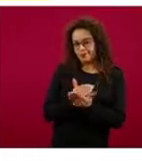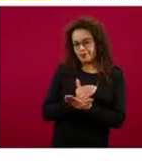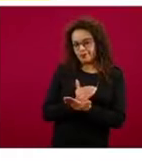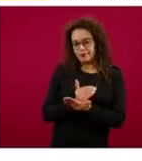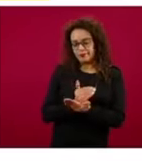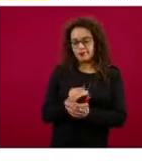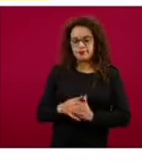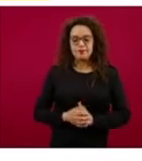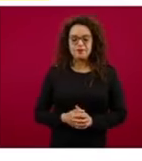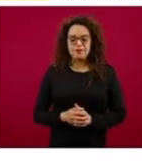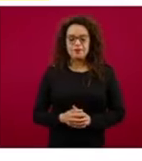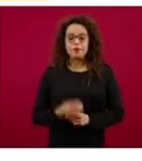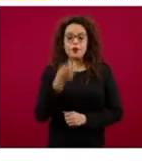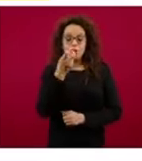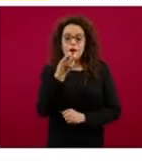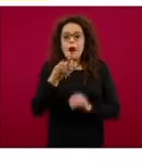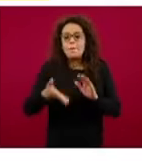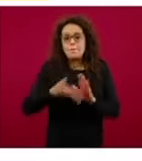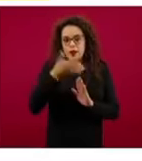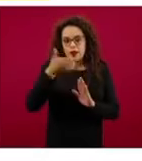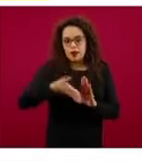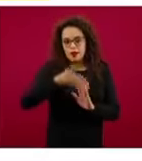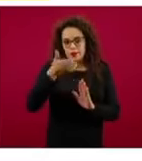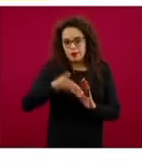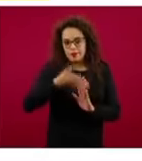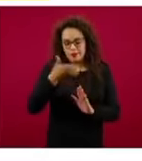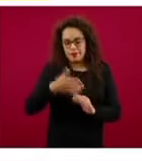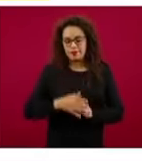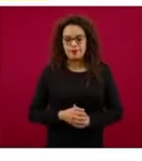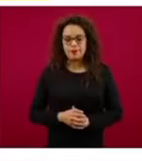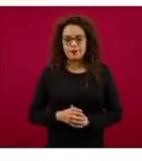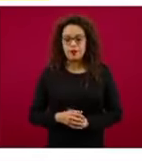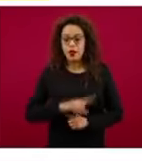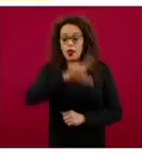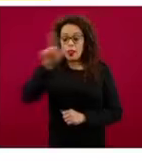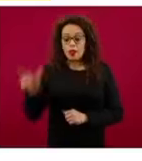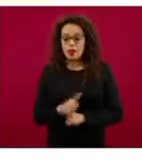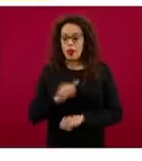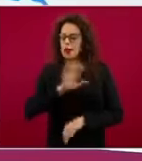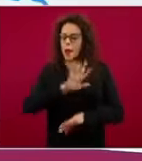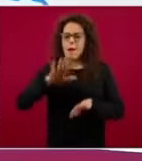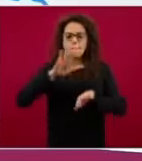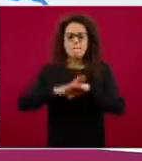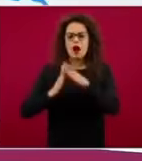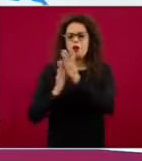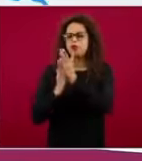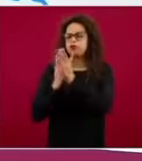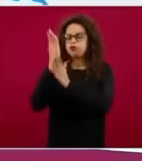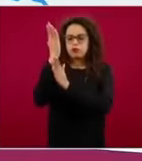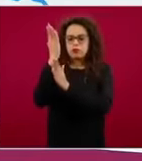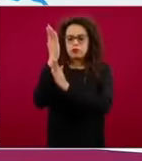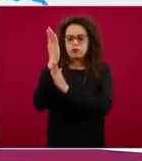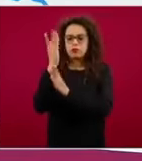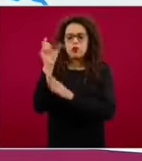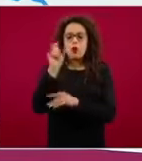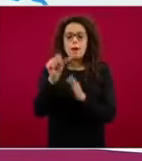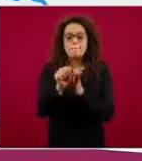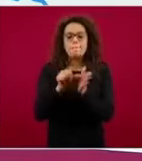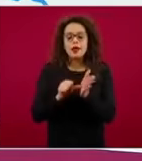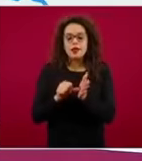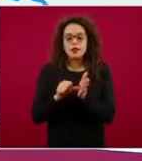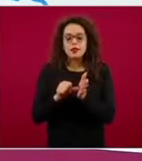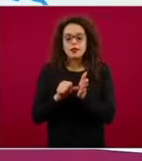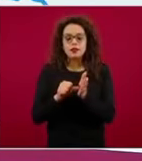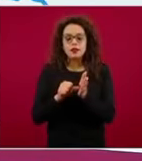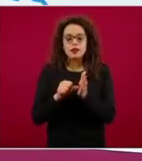variación cuando hay muy poquitos casos. Y llegamos al punto máximo en el mes de